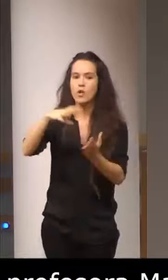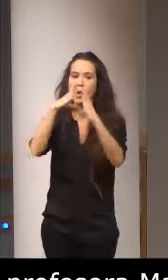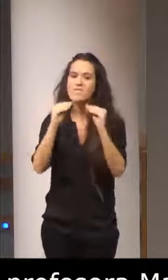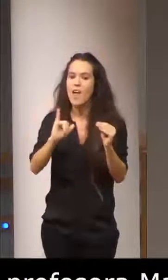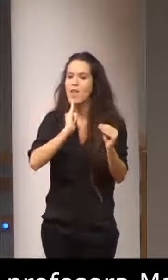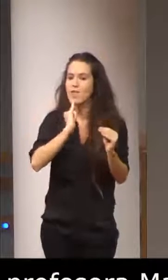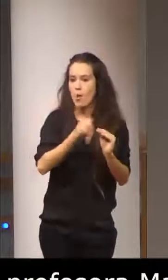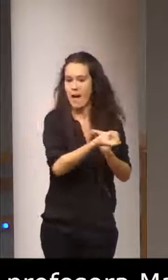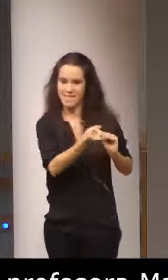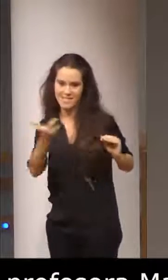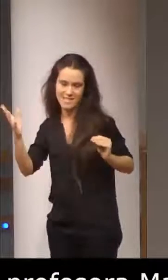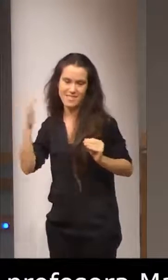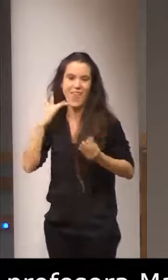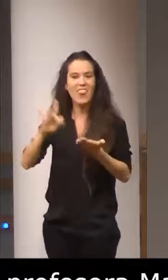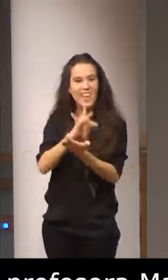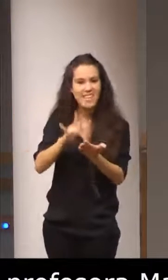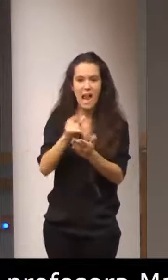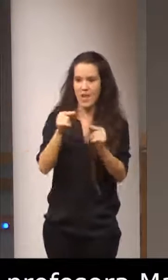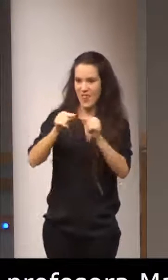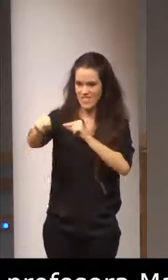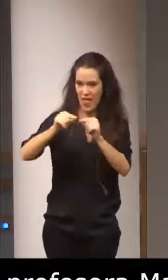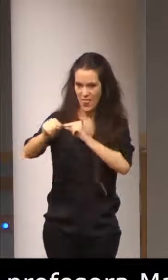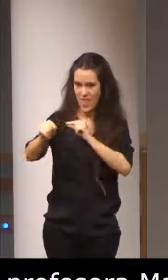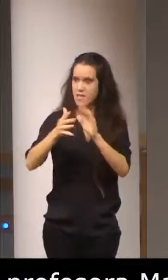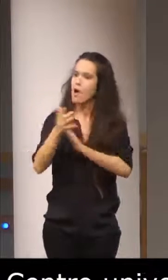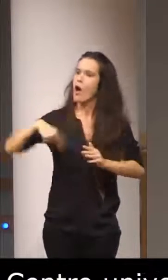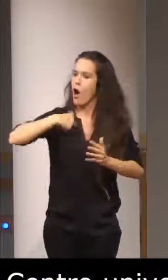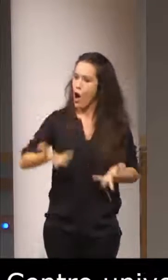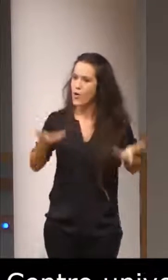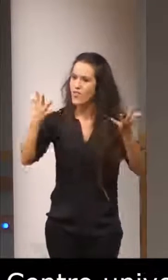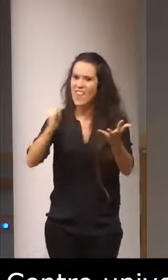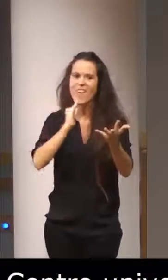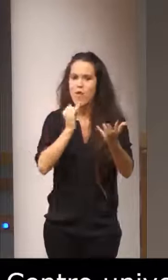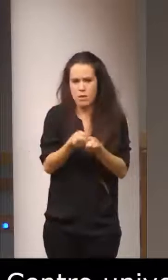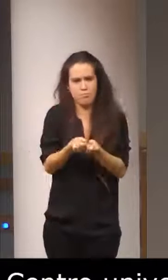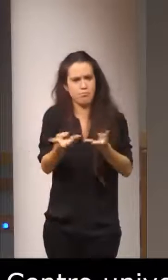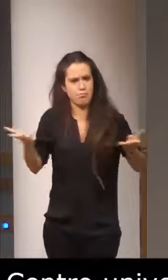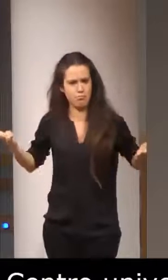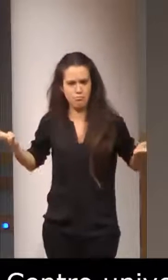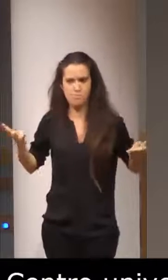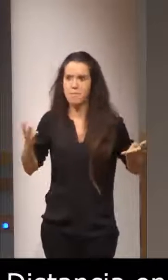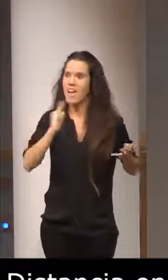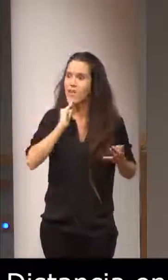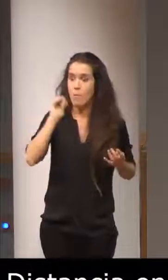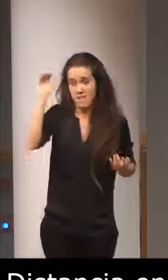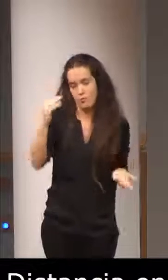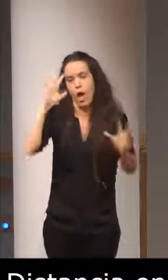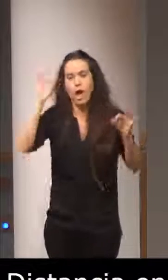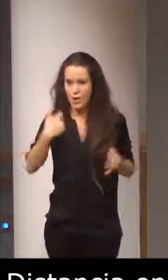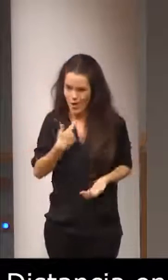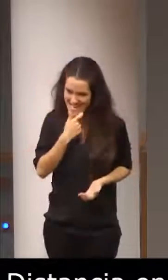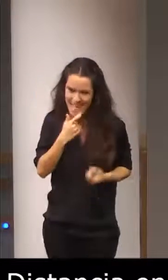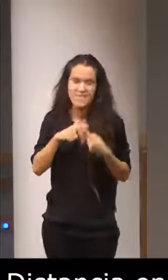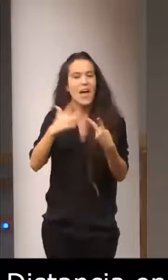idiomas digital y a distancia en que ofrecemos pues todo un conjunto de idiomas ofrecemos idiomas extranjeros el inglés por supuesto